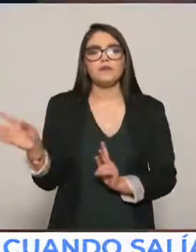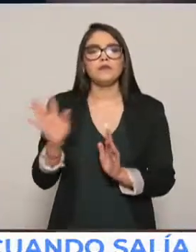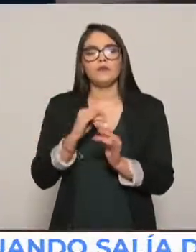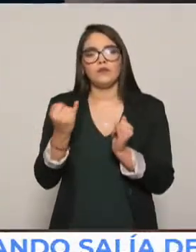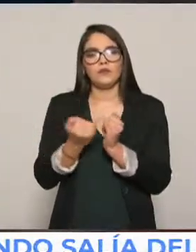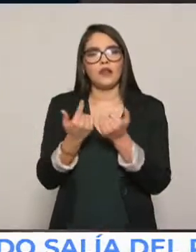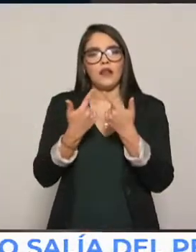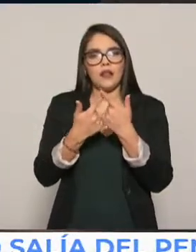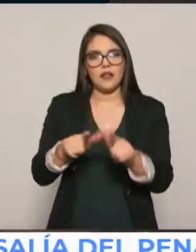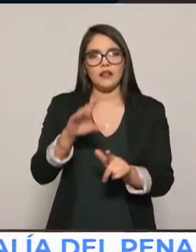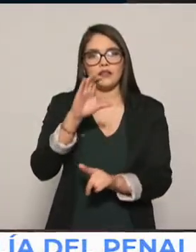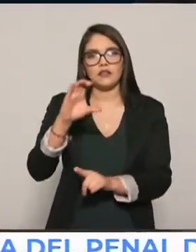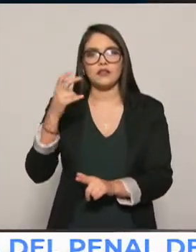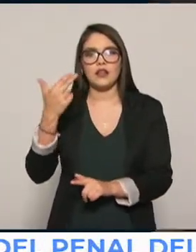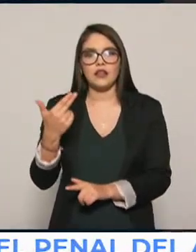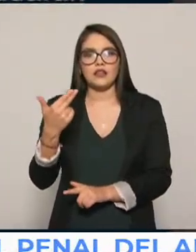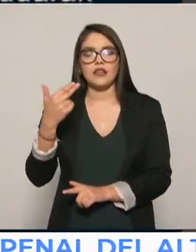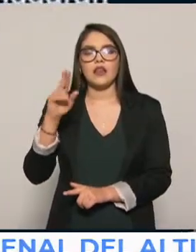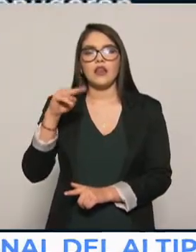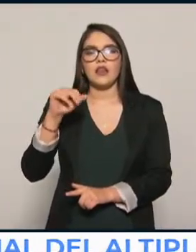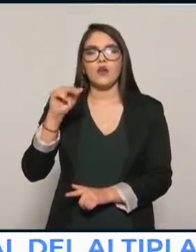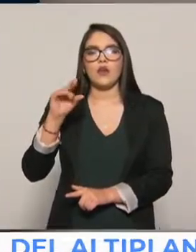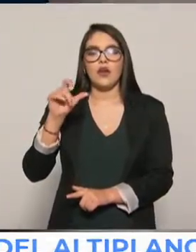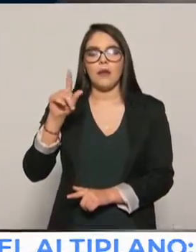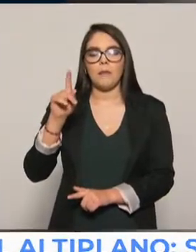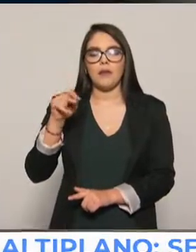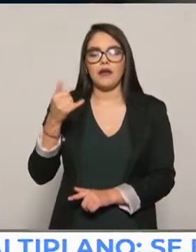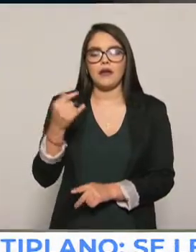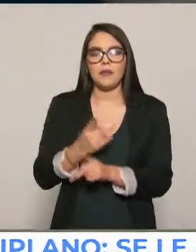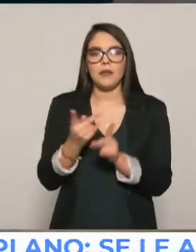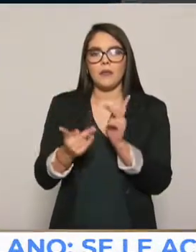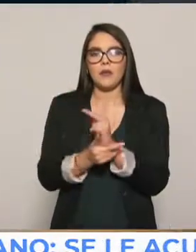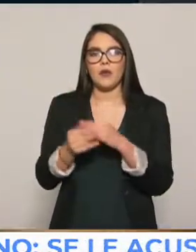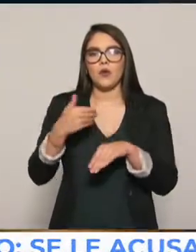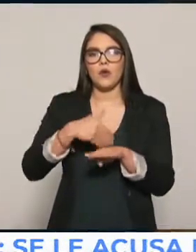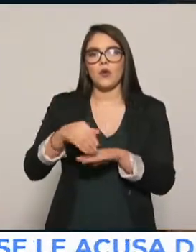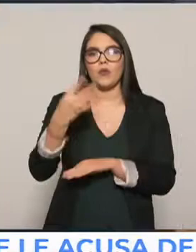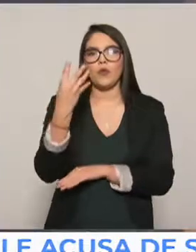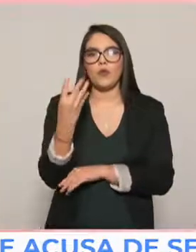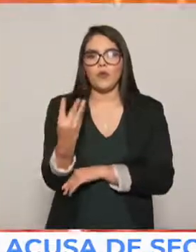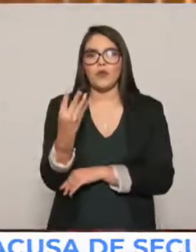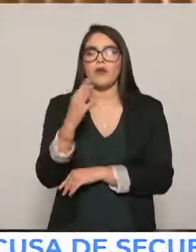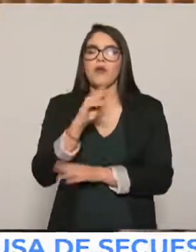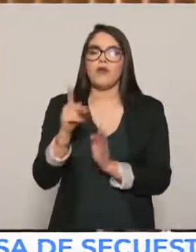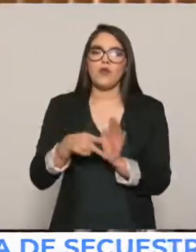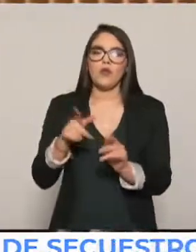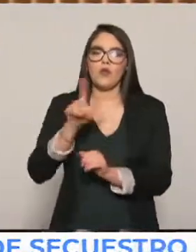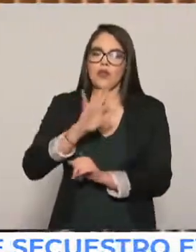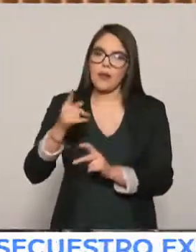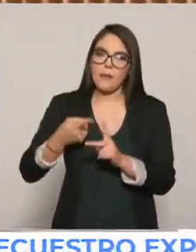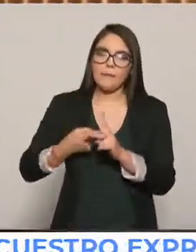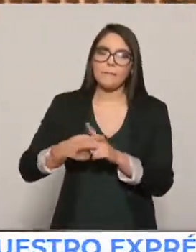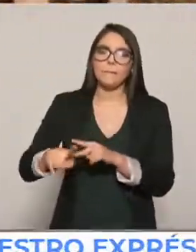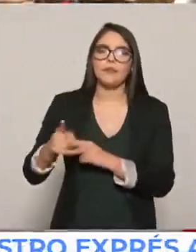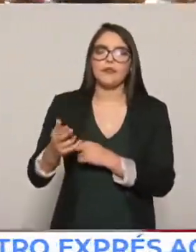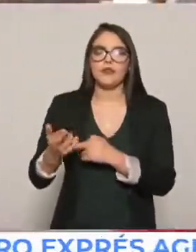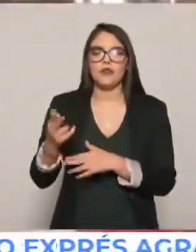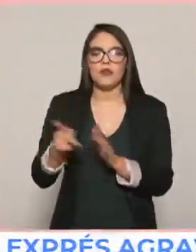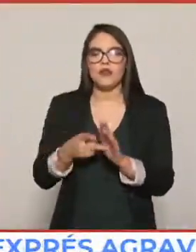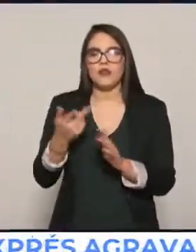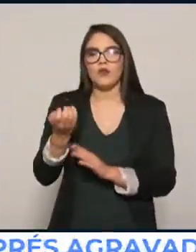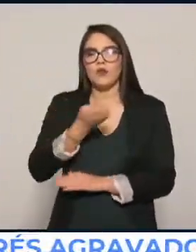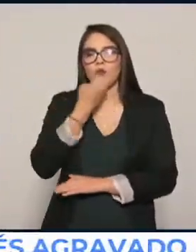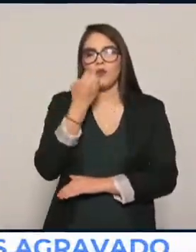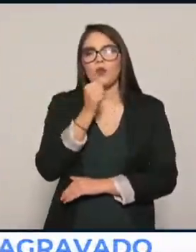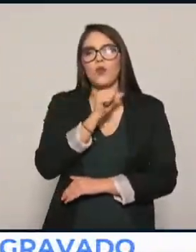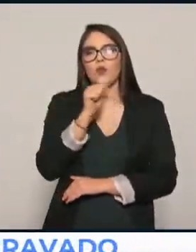liberadas son el CCH Naucalpan y la Prepa 4, donde este lunes se reinician labores. Además, los paristas entregaron a las autoridades